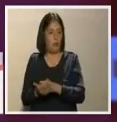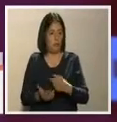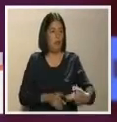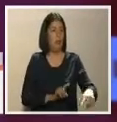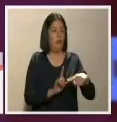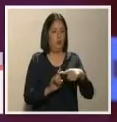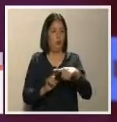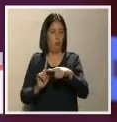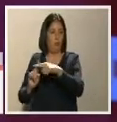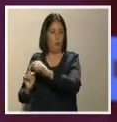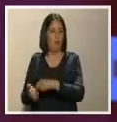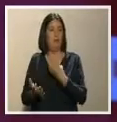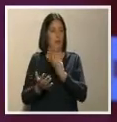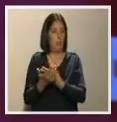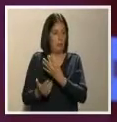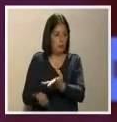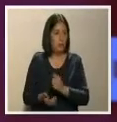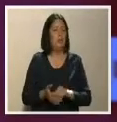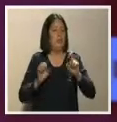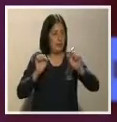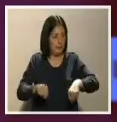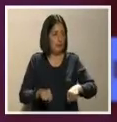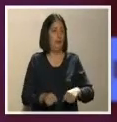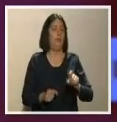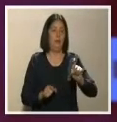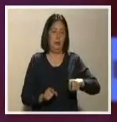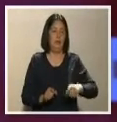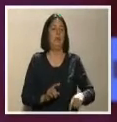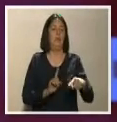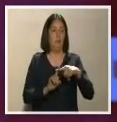pena acumulativa. Debe ser acumulativa.